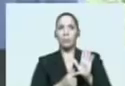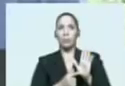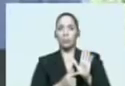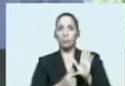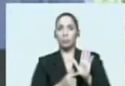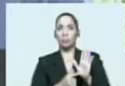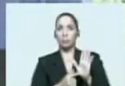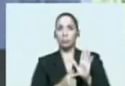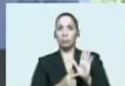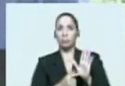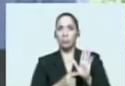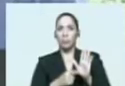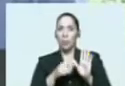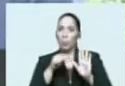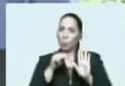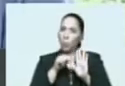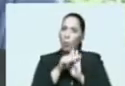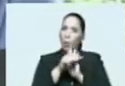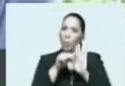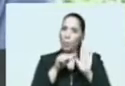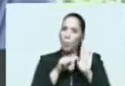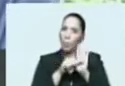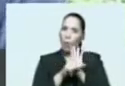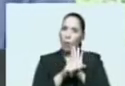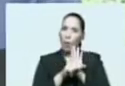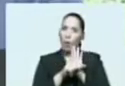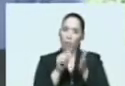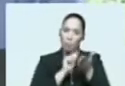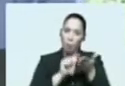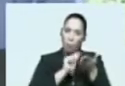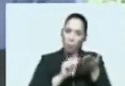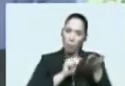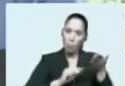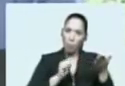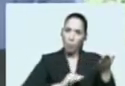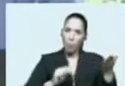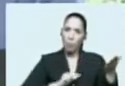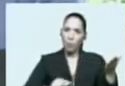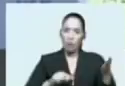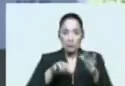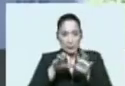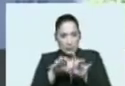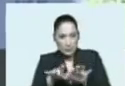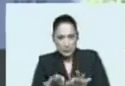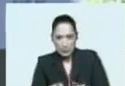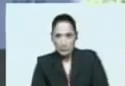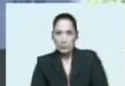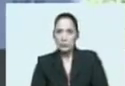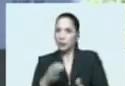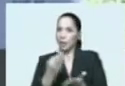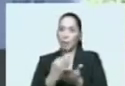los artículos que tecleaba en la alta madrugada en su máquina de escribir olivetti